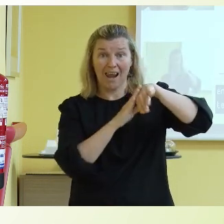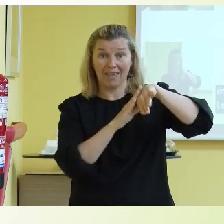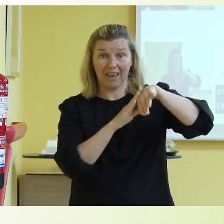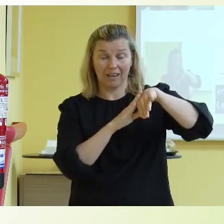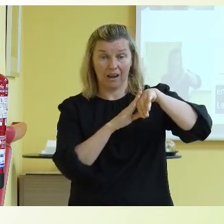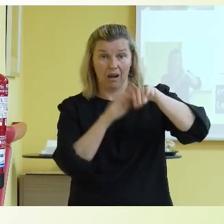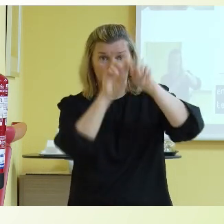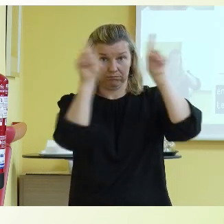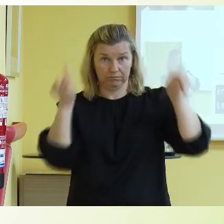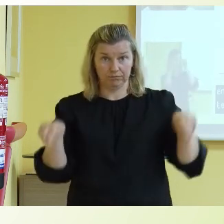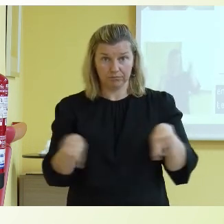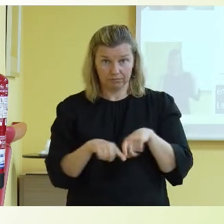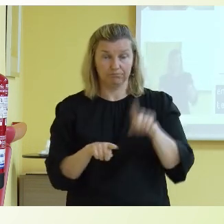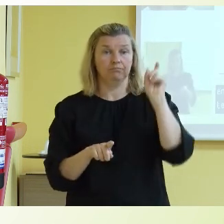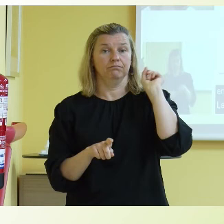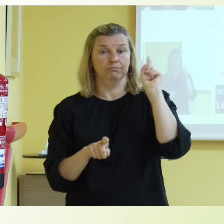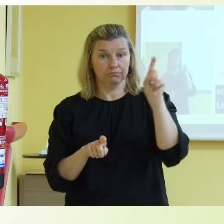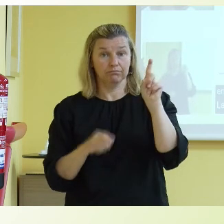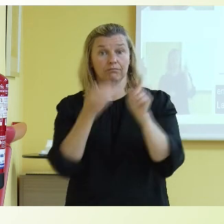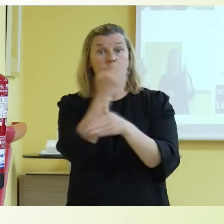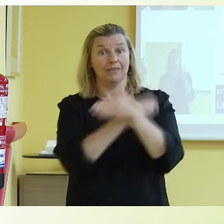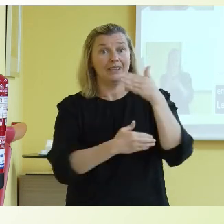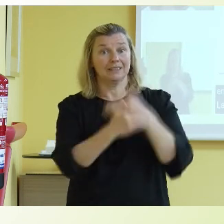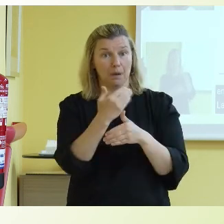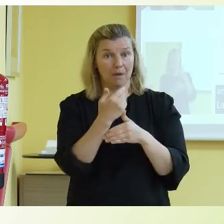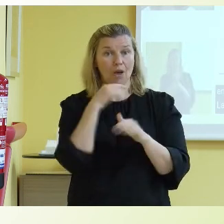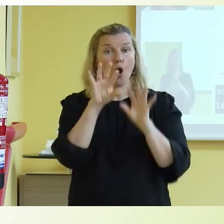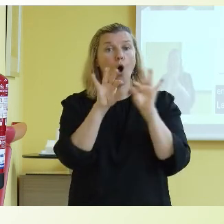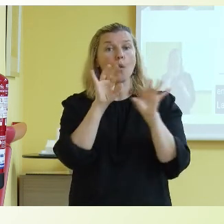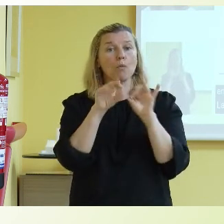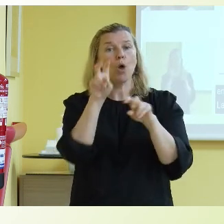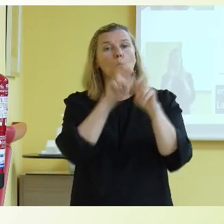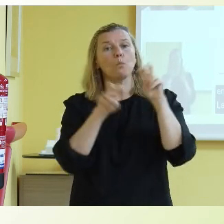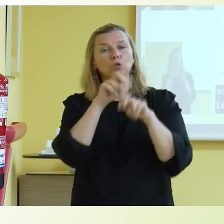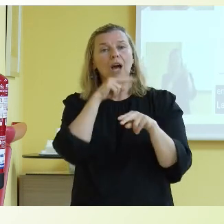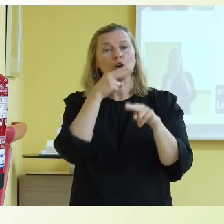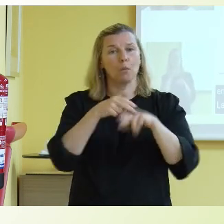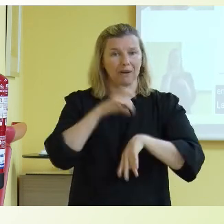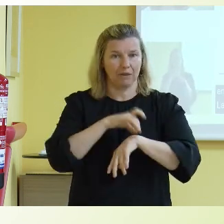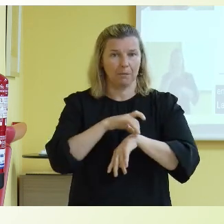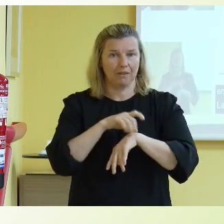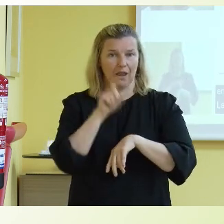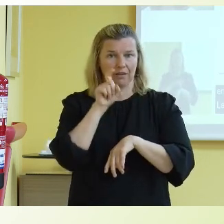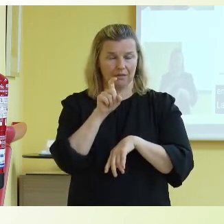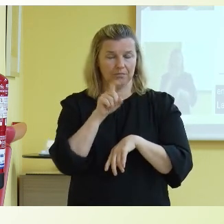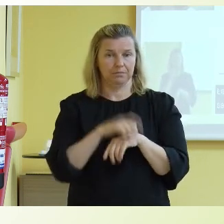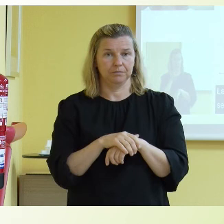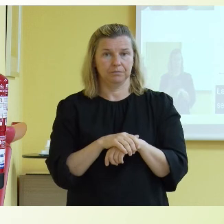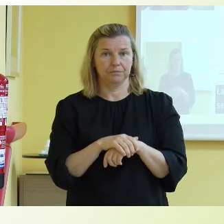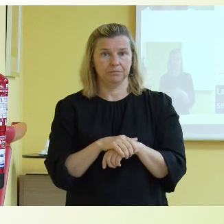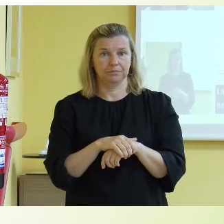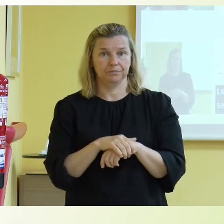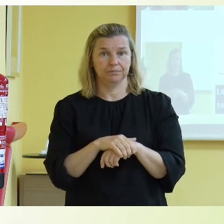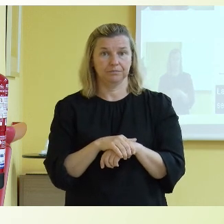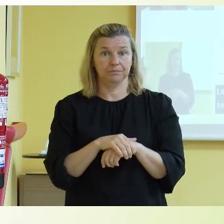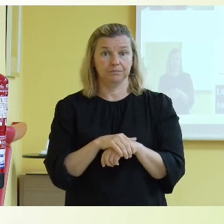página. Seleccionando discapacidad tenemos la opción de buscar por nombre de enfermedad. Bueno, en este caso lo que se